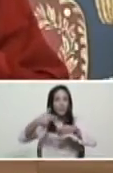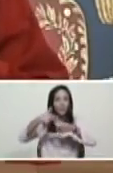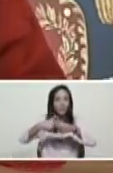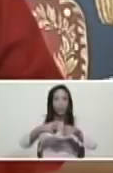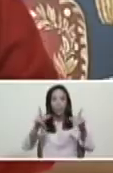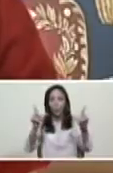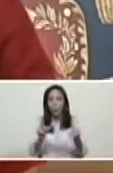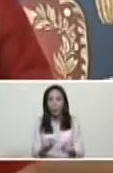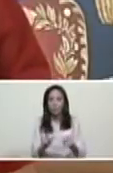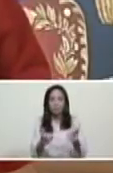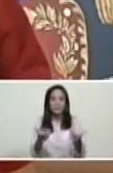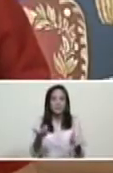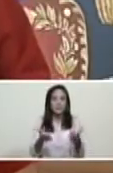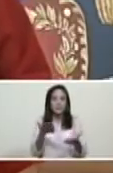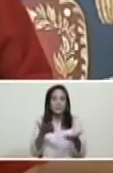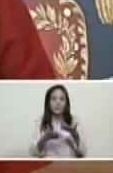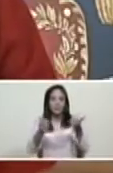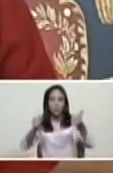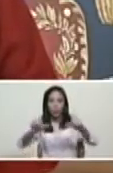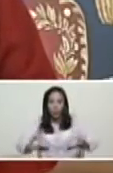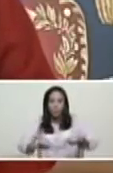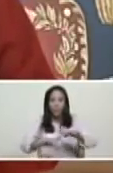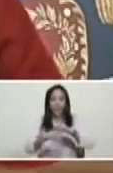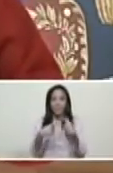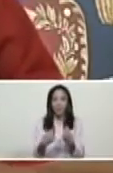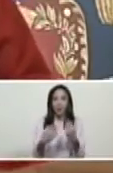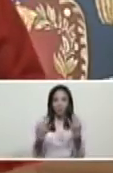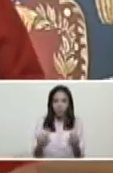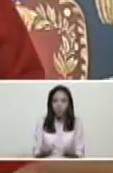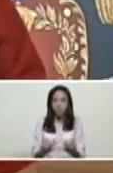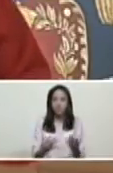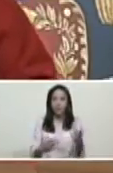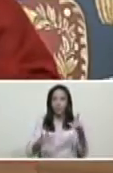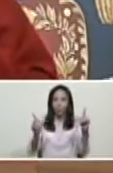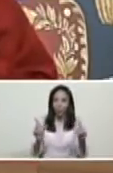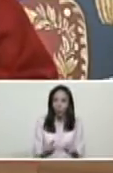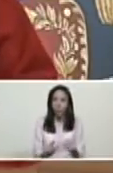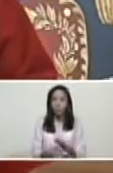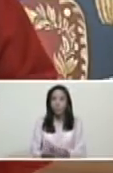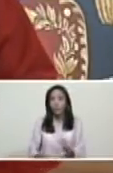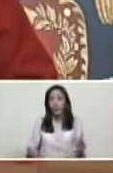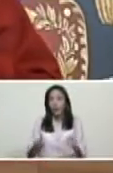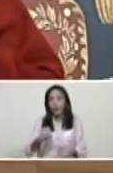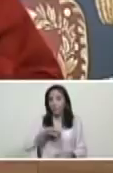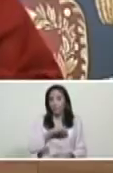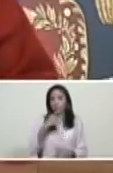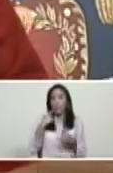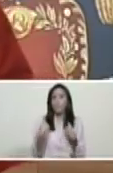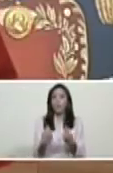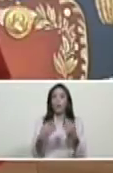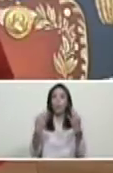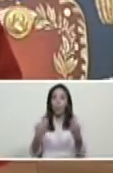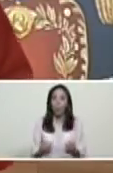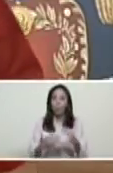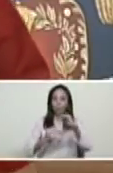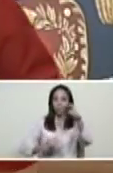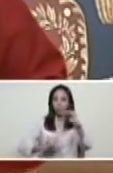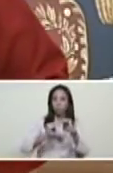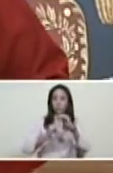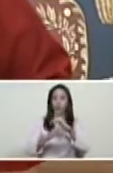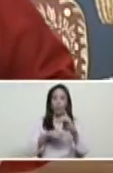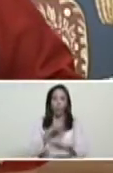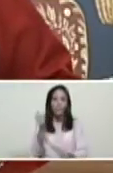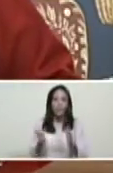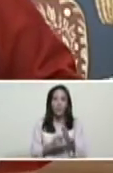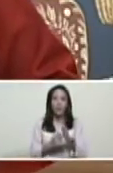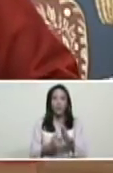una depresión en su precio real. Nosotros creemos en precios justos, precios estables, para que